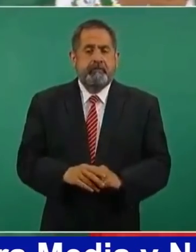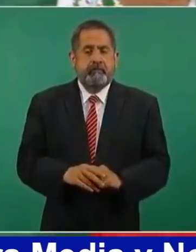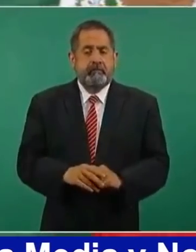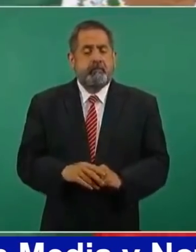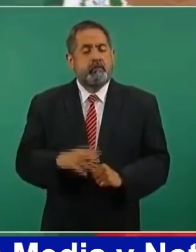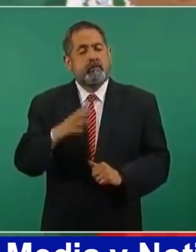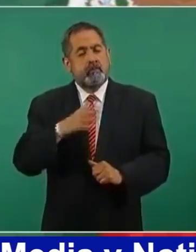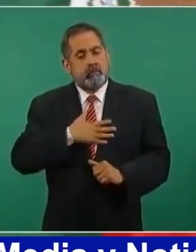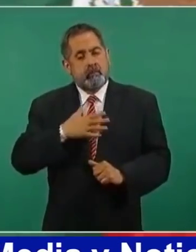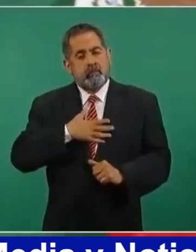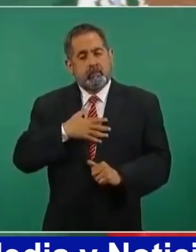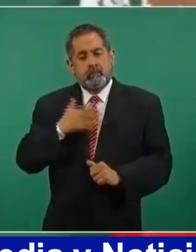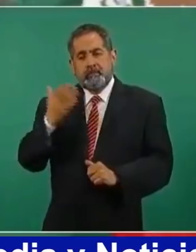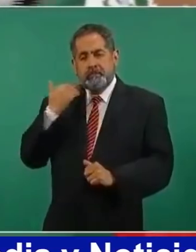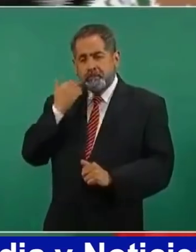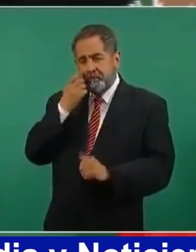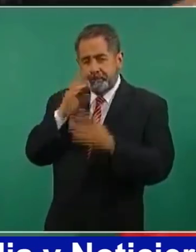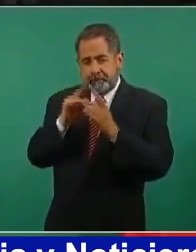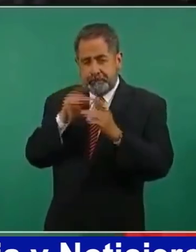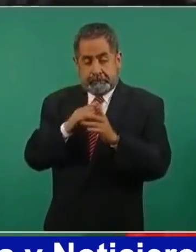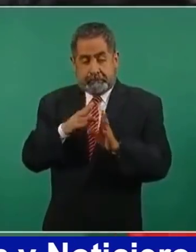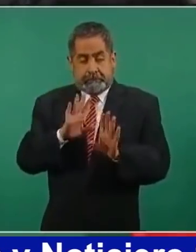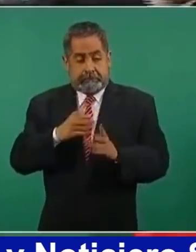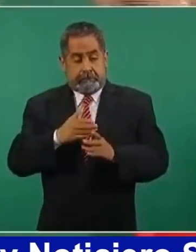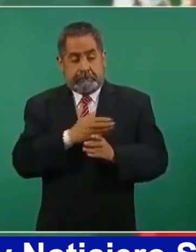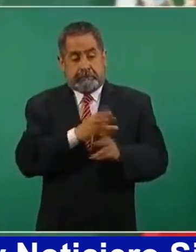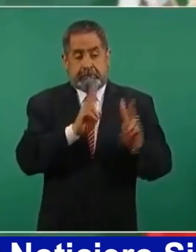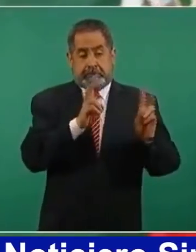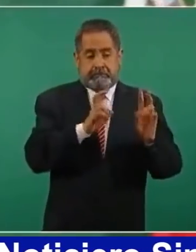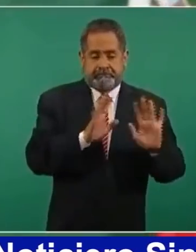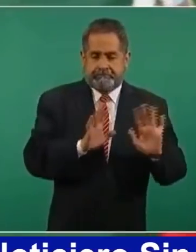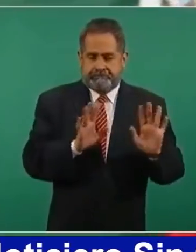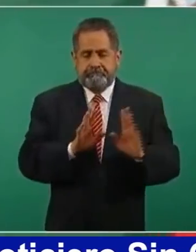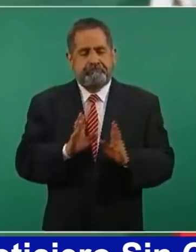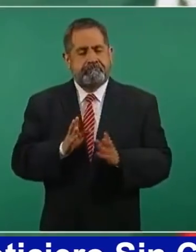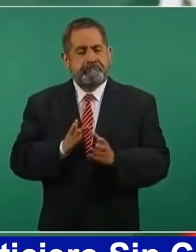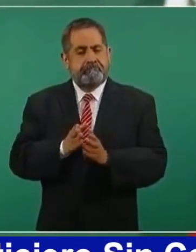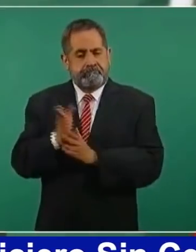Yo a lo que me refería, para no meterme en polémicas,